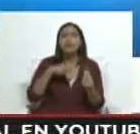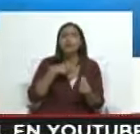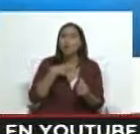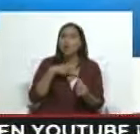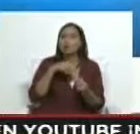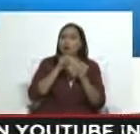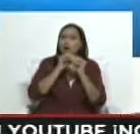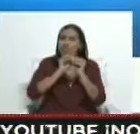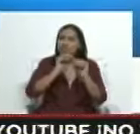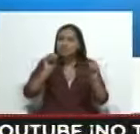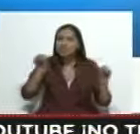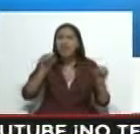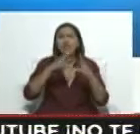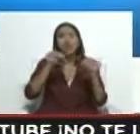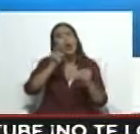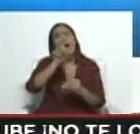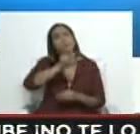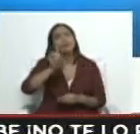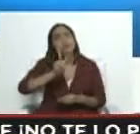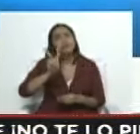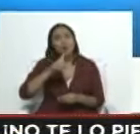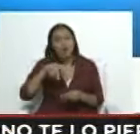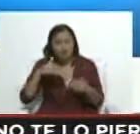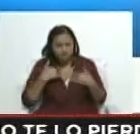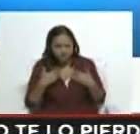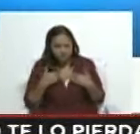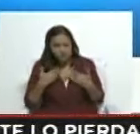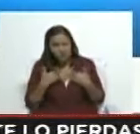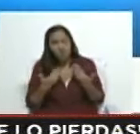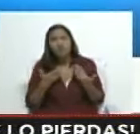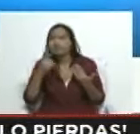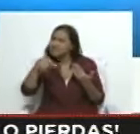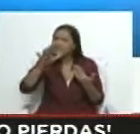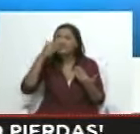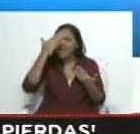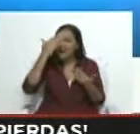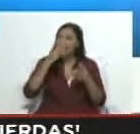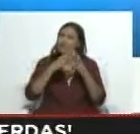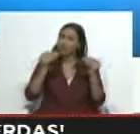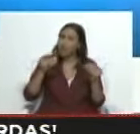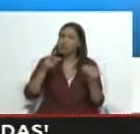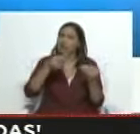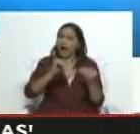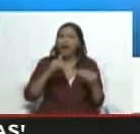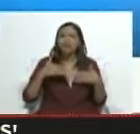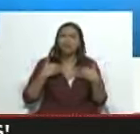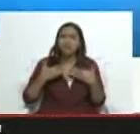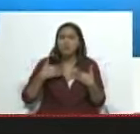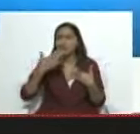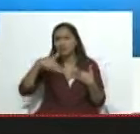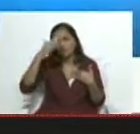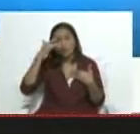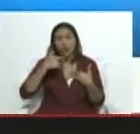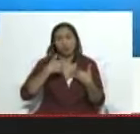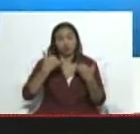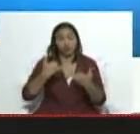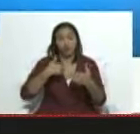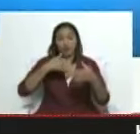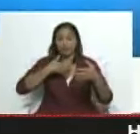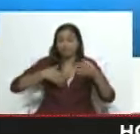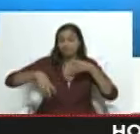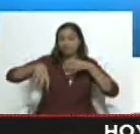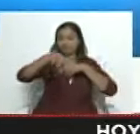venezolanos que hoy sufren si ya se saben todos los sufrimientos? Hoy nos ponemos del lado de ellos y